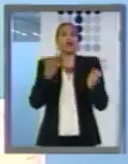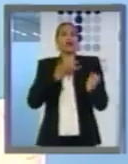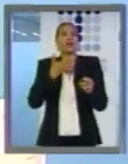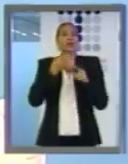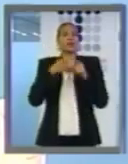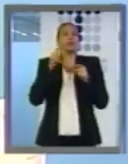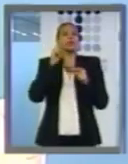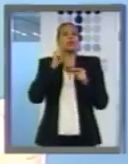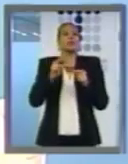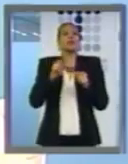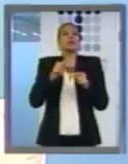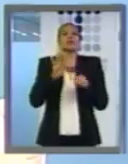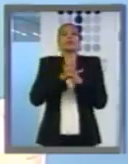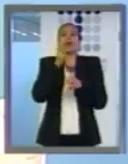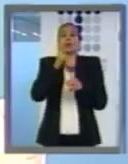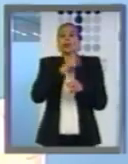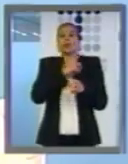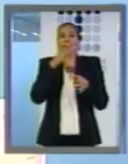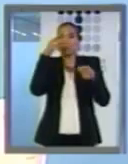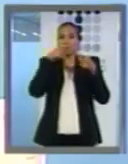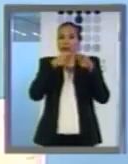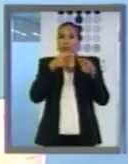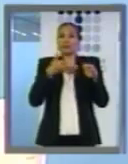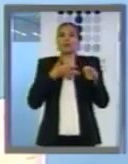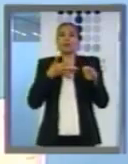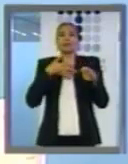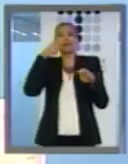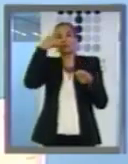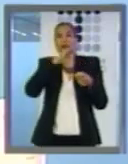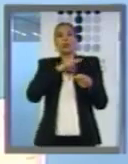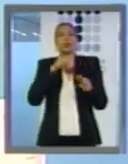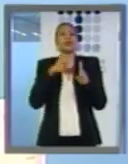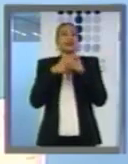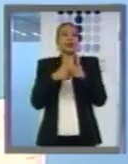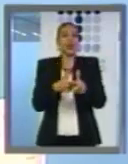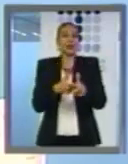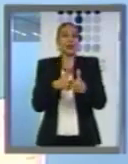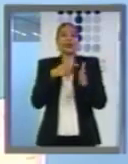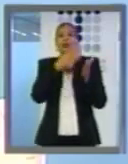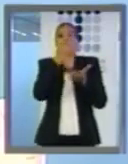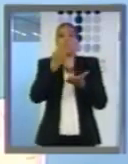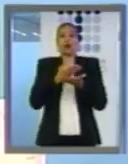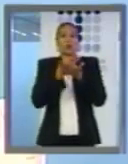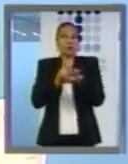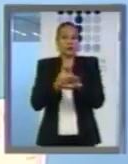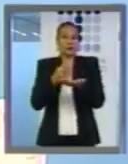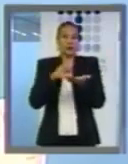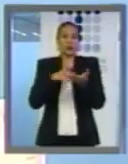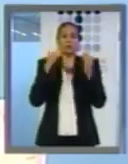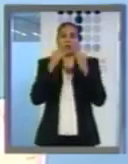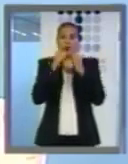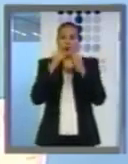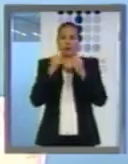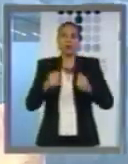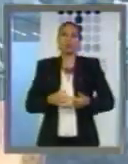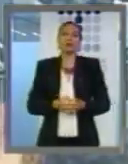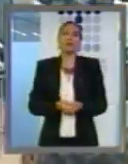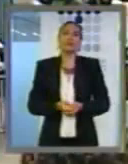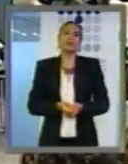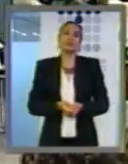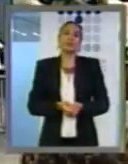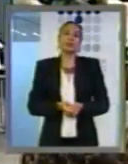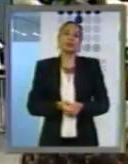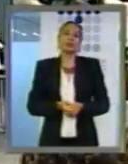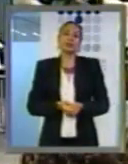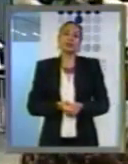SNA. Entonces, pues es un reto que tenemos para seguir en estas propuestas y construcción institucional.